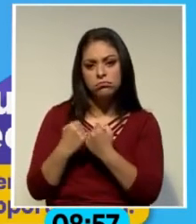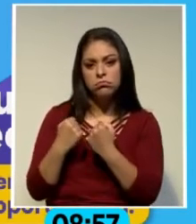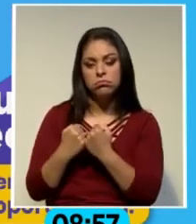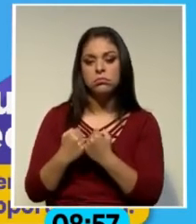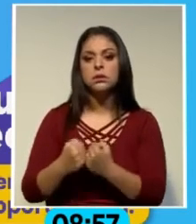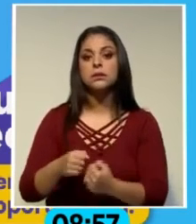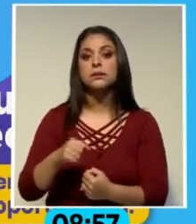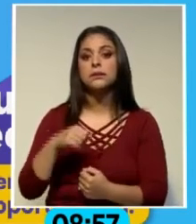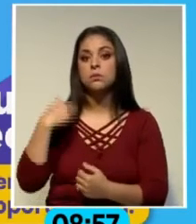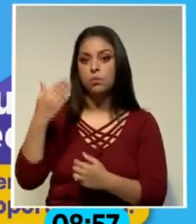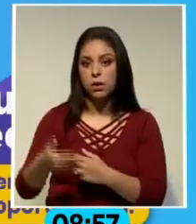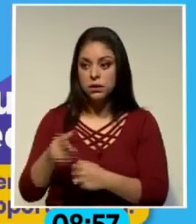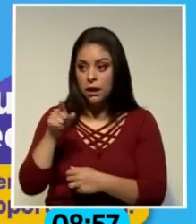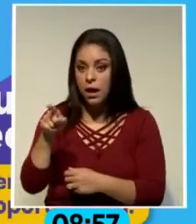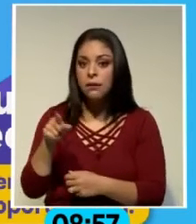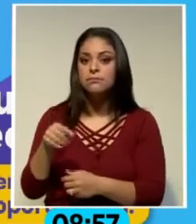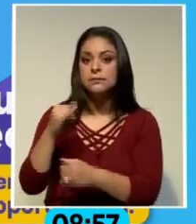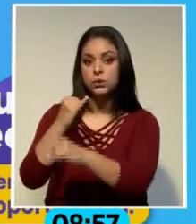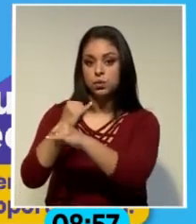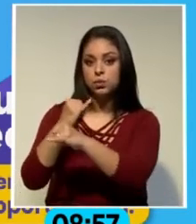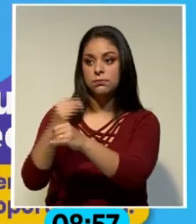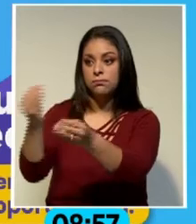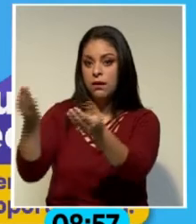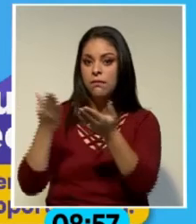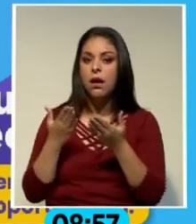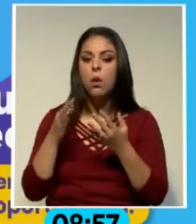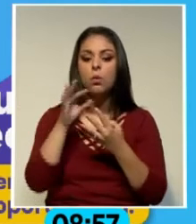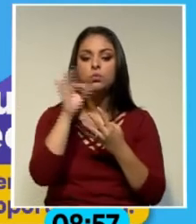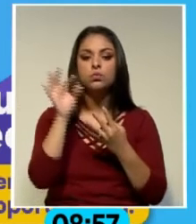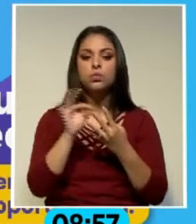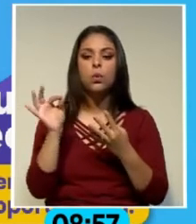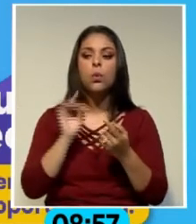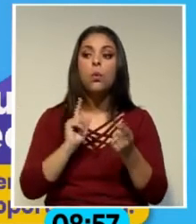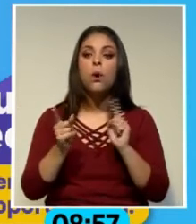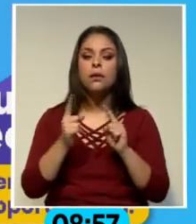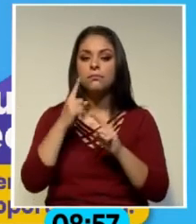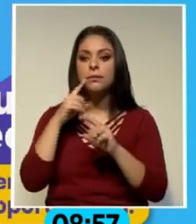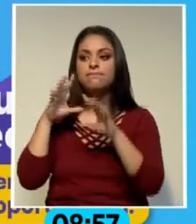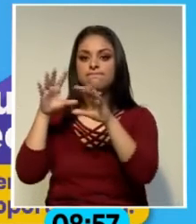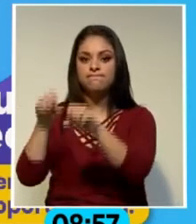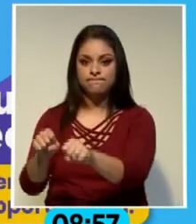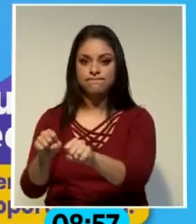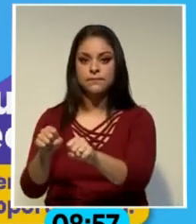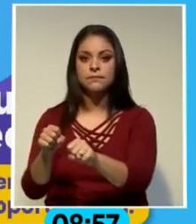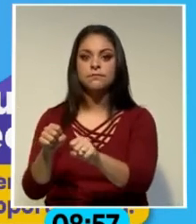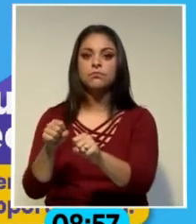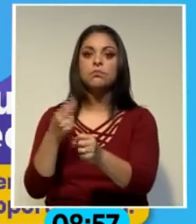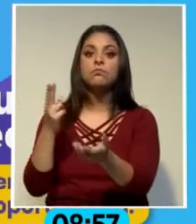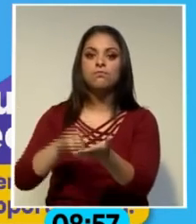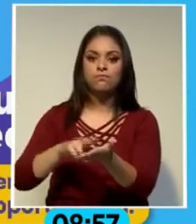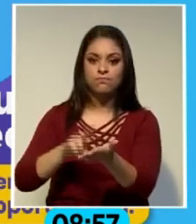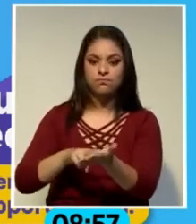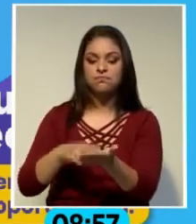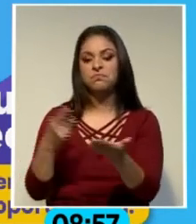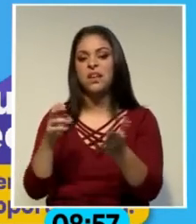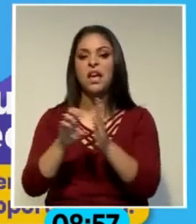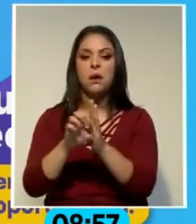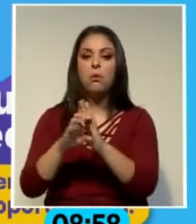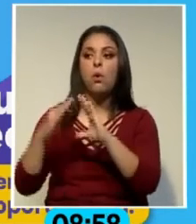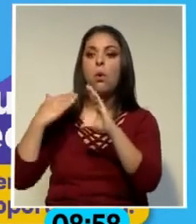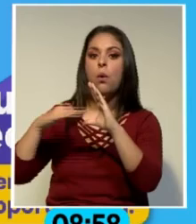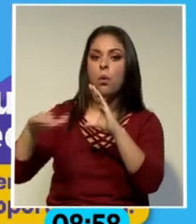cupo. Número 3, el centro educativo le indicará las opciones que tiene disponibles para realizar la prematrícula: